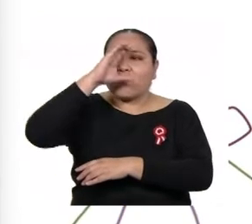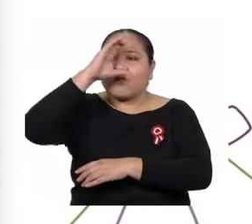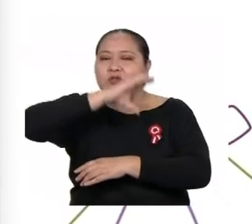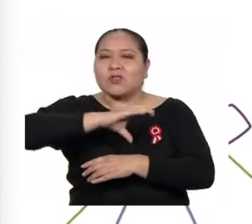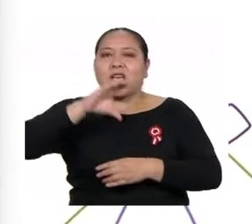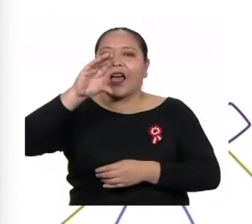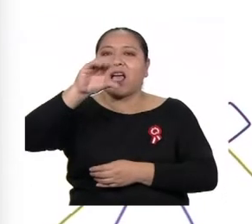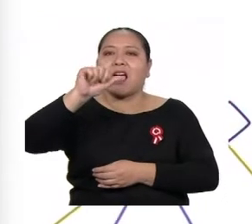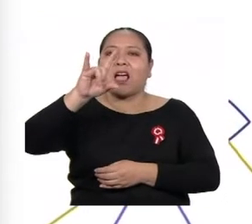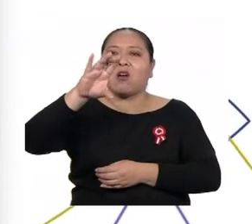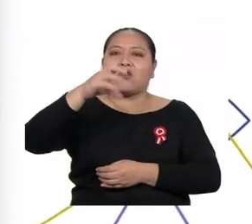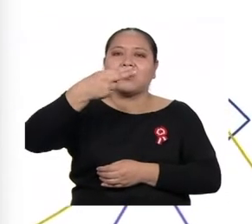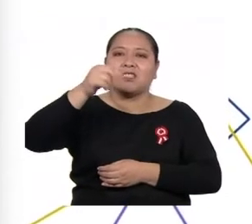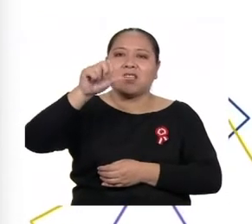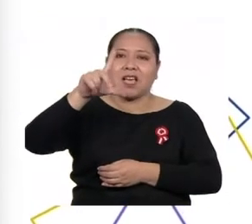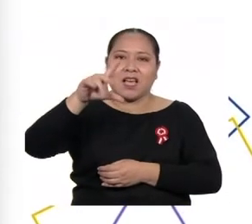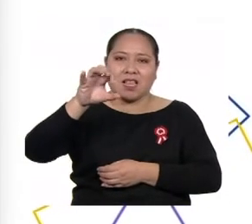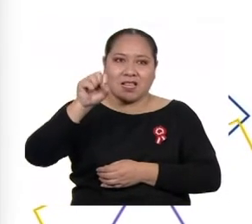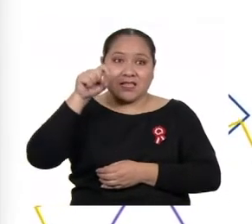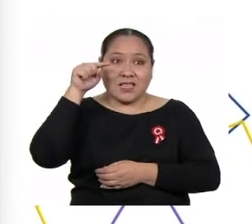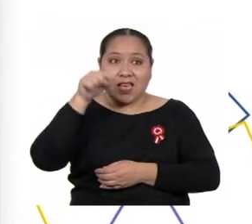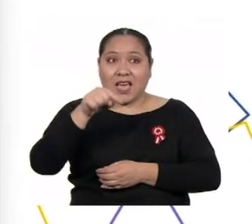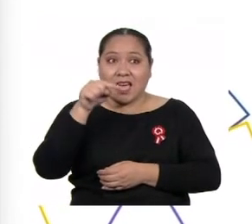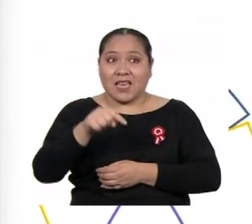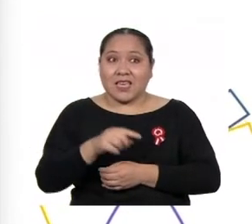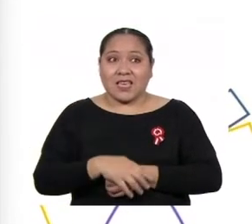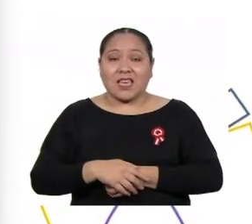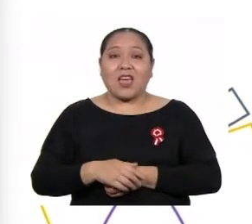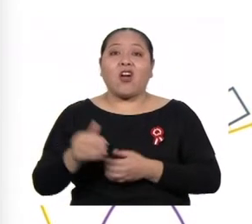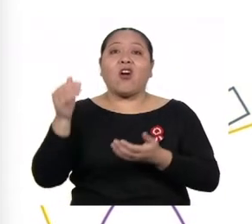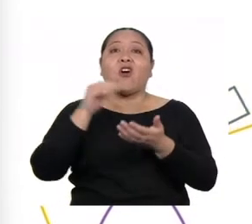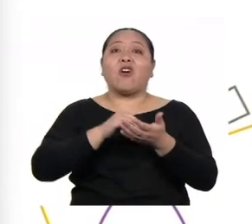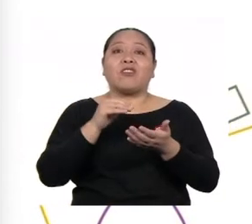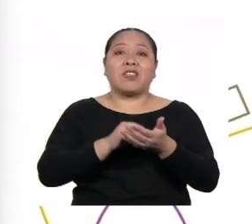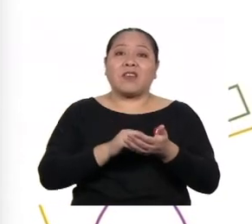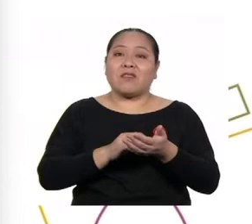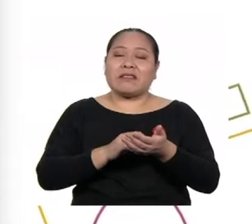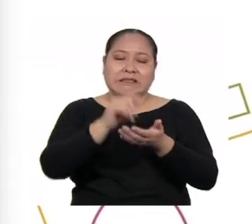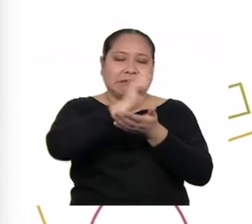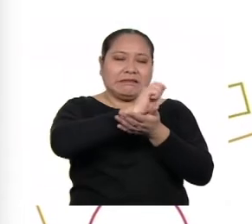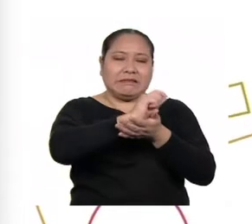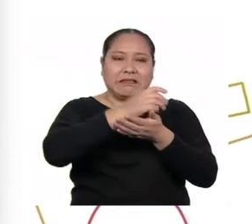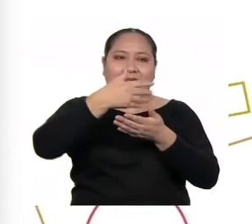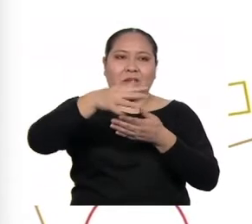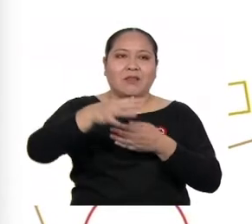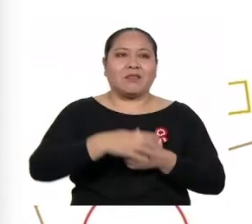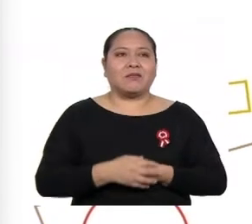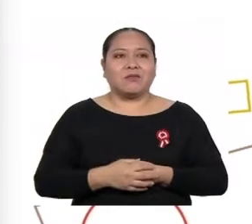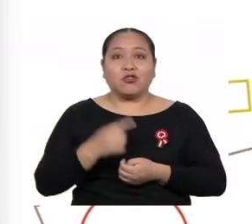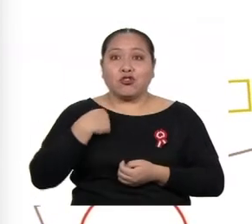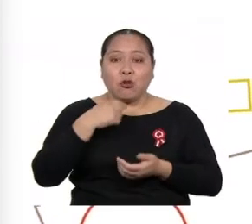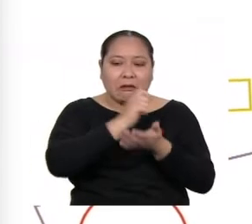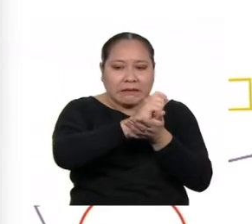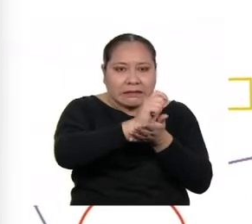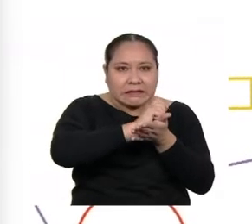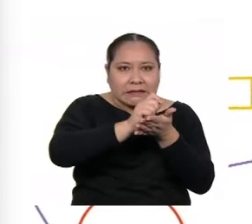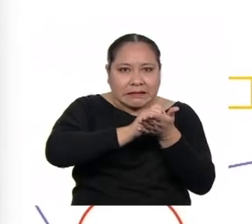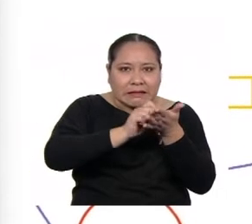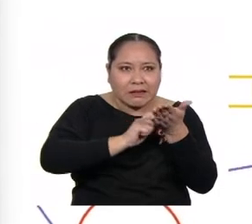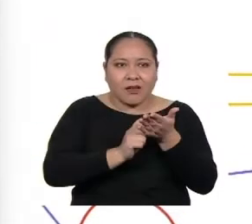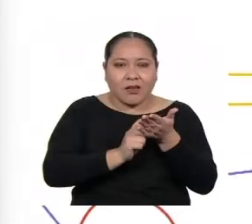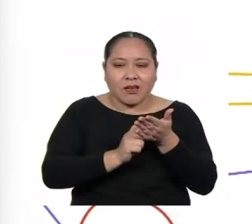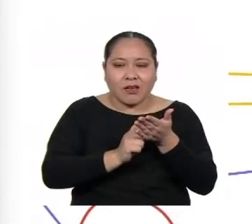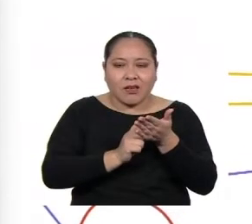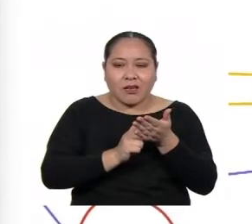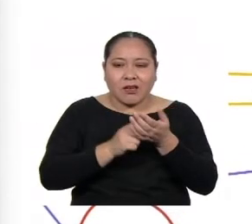cauchales. Ahí se me fue otra vez la mano. A medida que escribía,